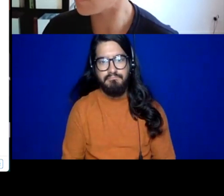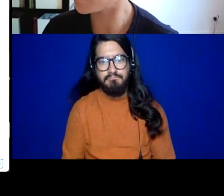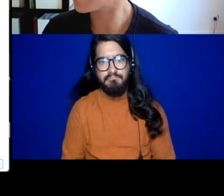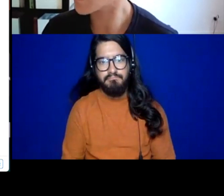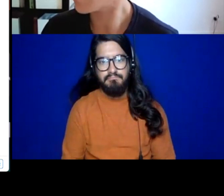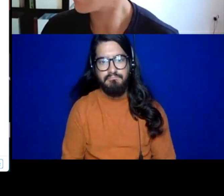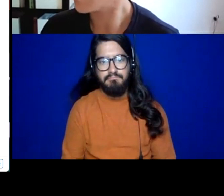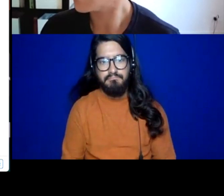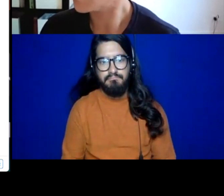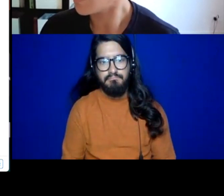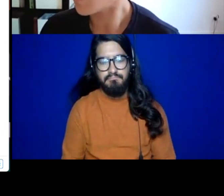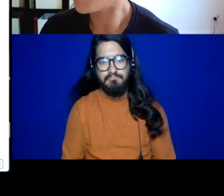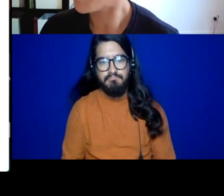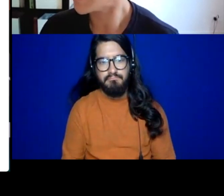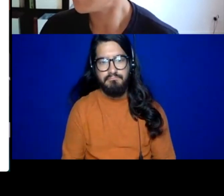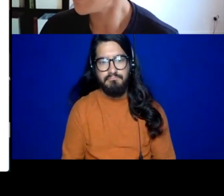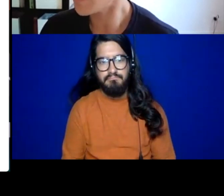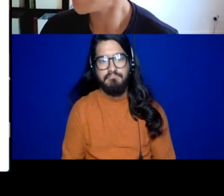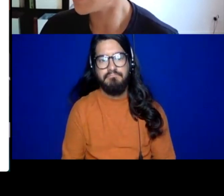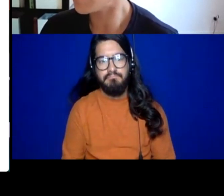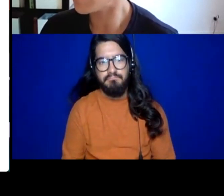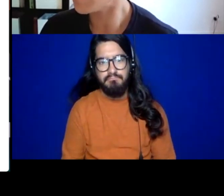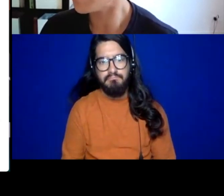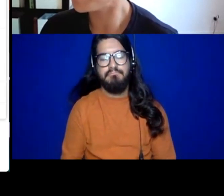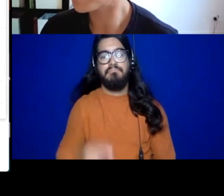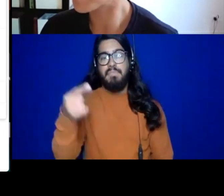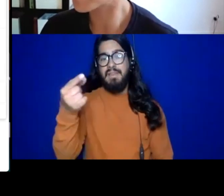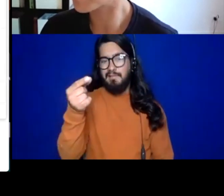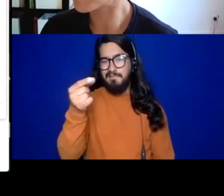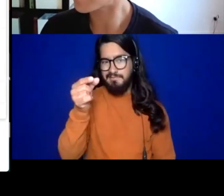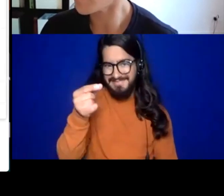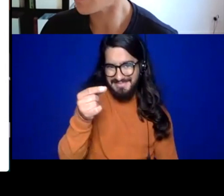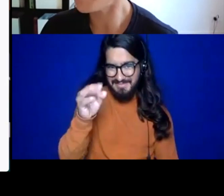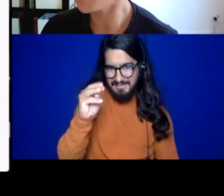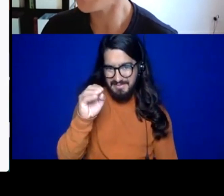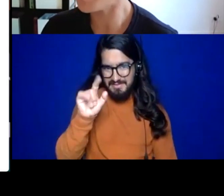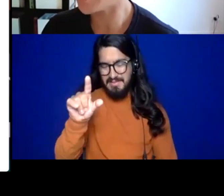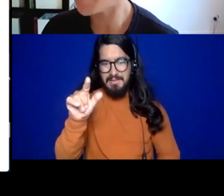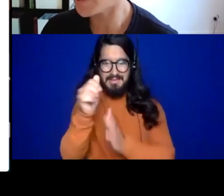Esa es la contraseña actual, lo voy a grabar. Mi cuenta de Gmail está aquí.